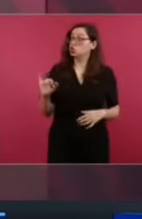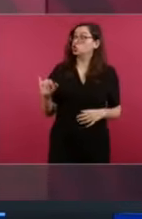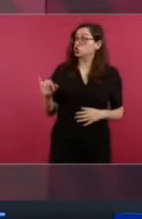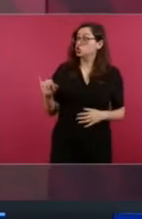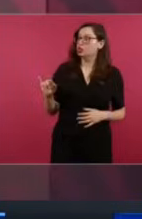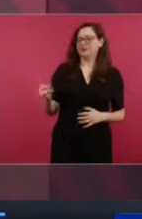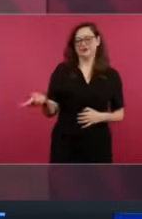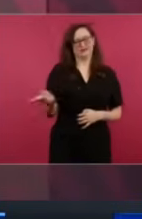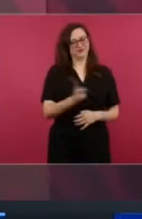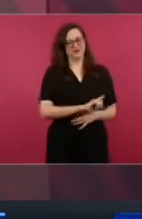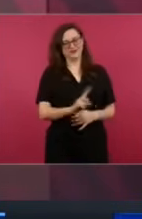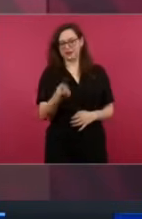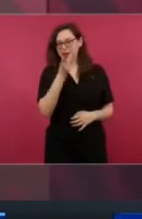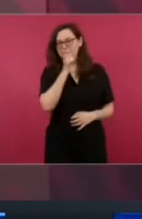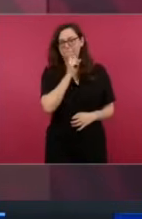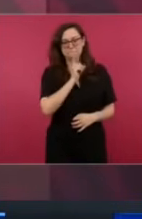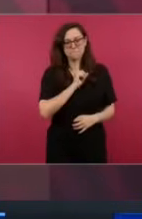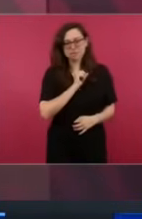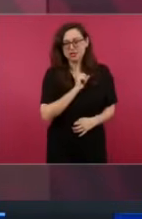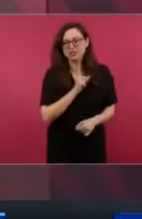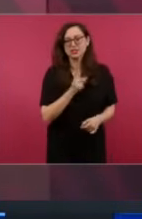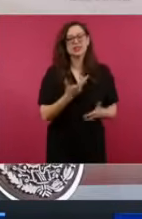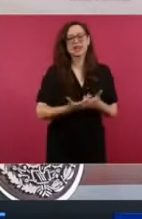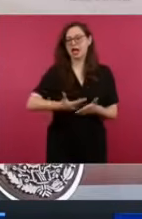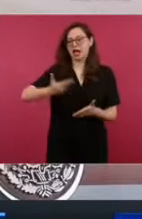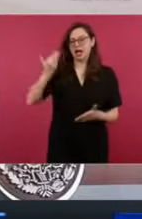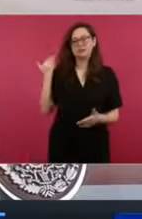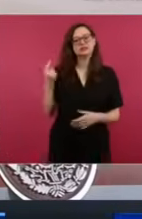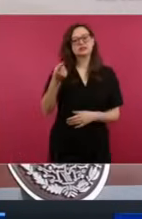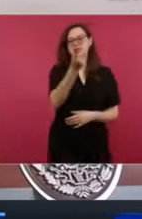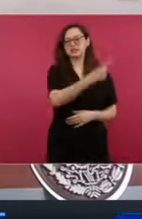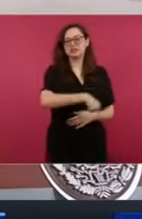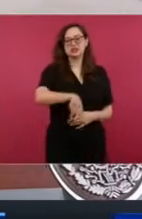los delitos que se cometen en municipios,